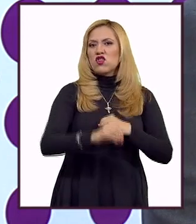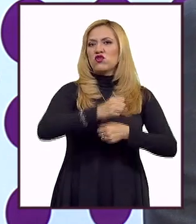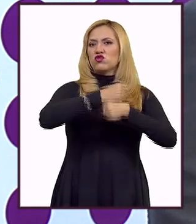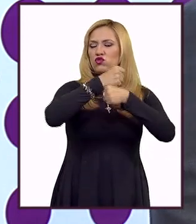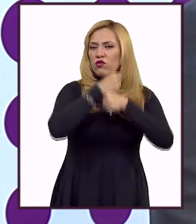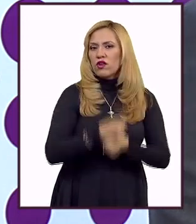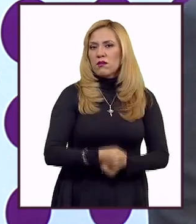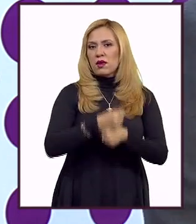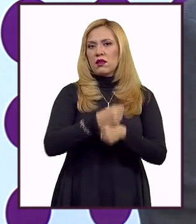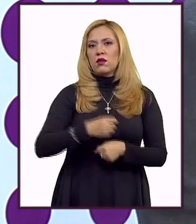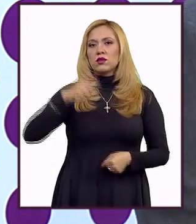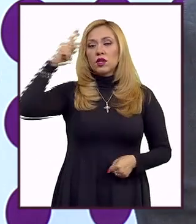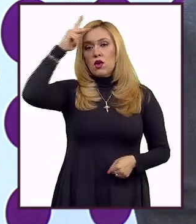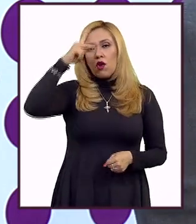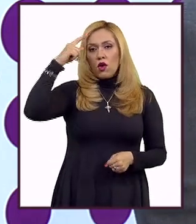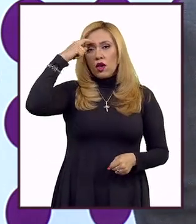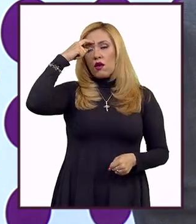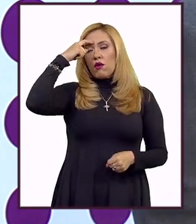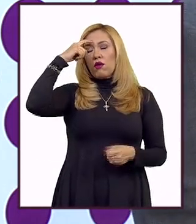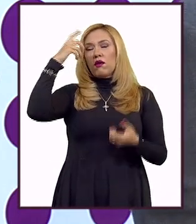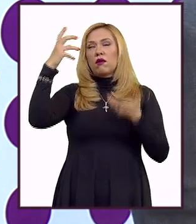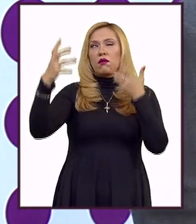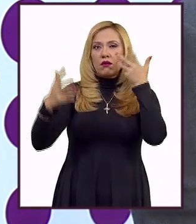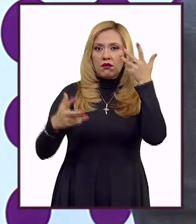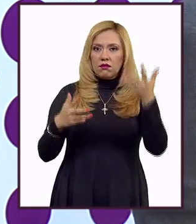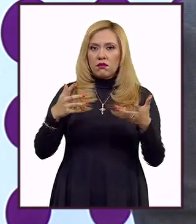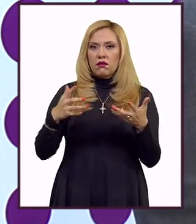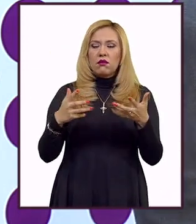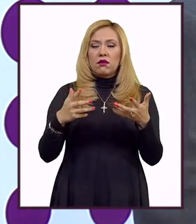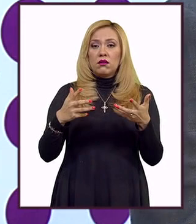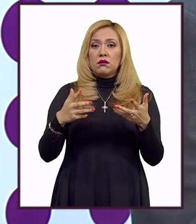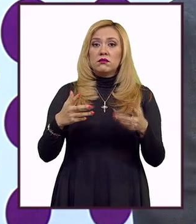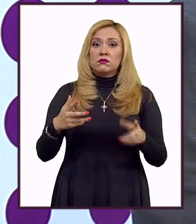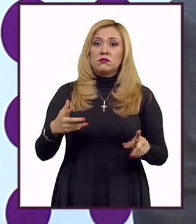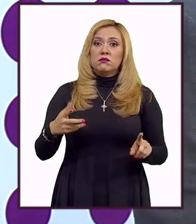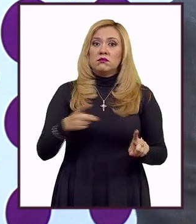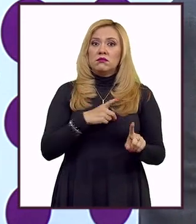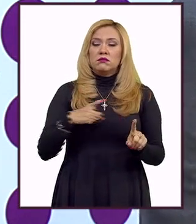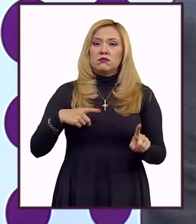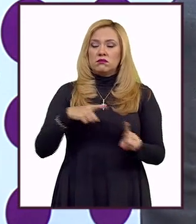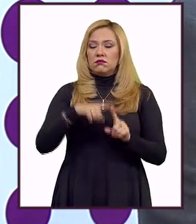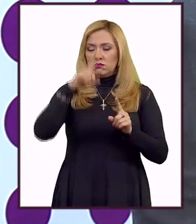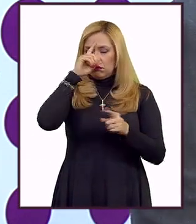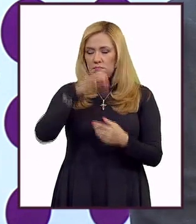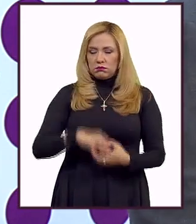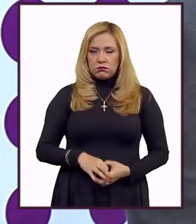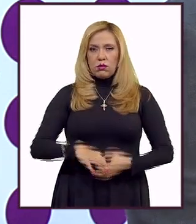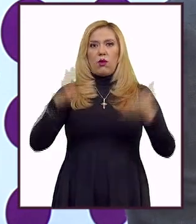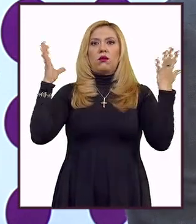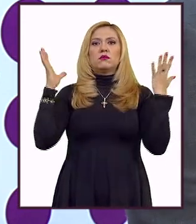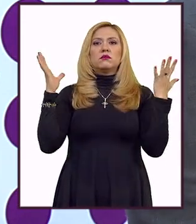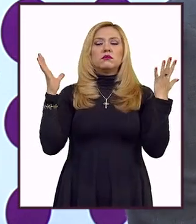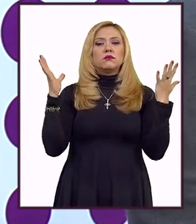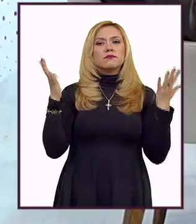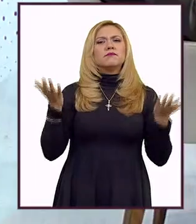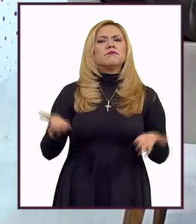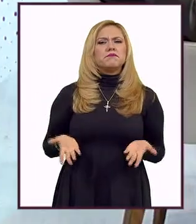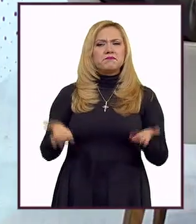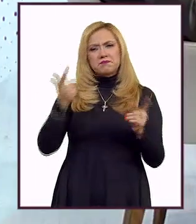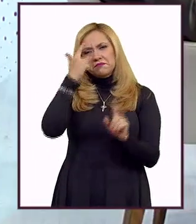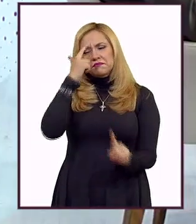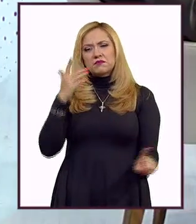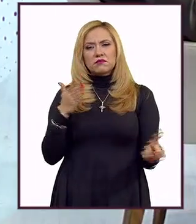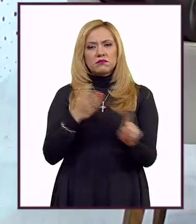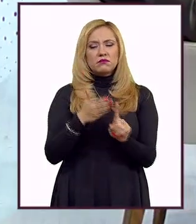físico o psicológico a la persona. El acto tiene que causar un daño, un impacto en la persona con el objeto